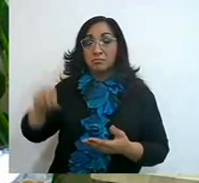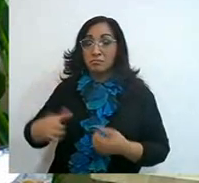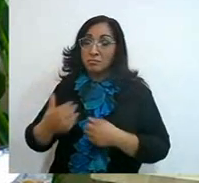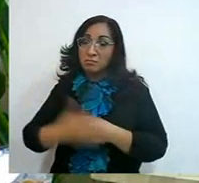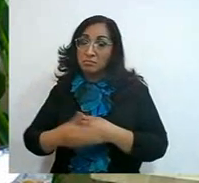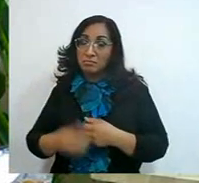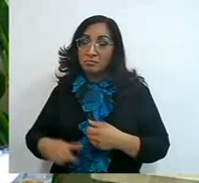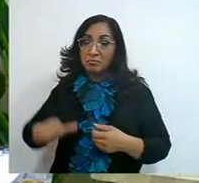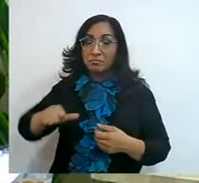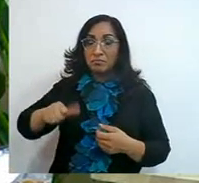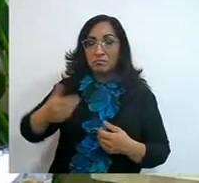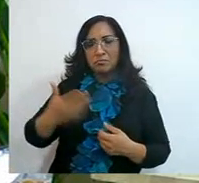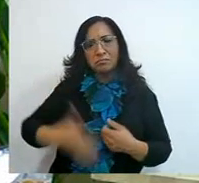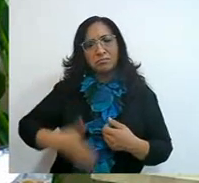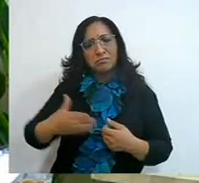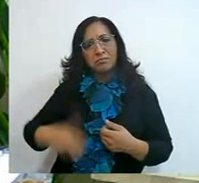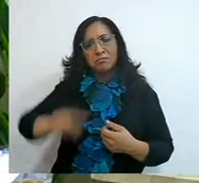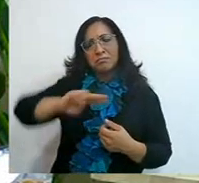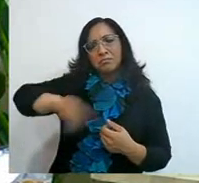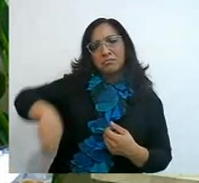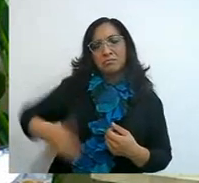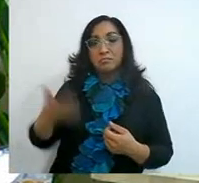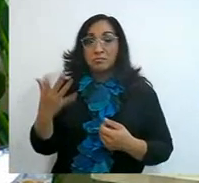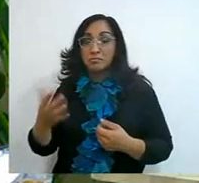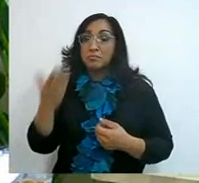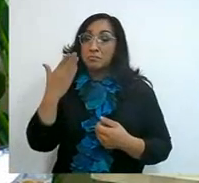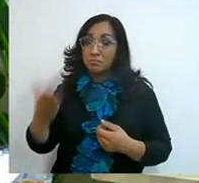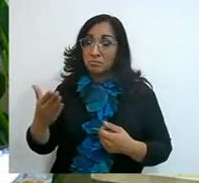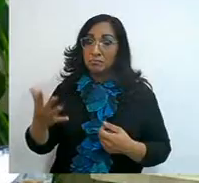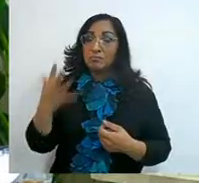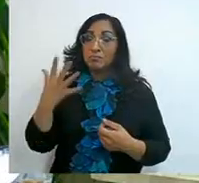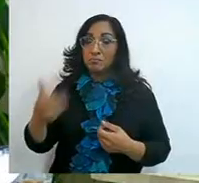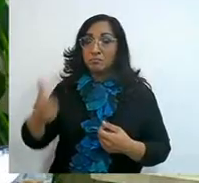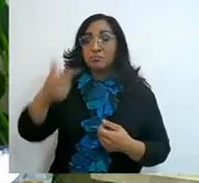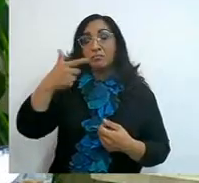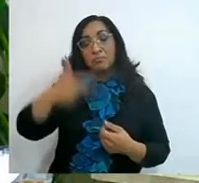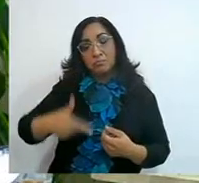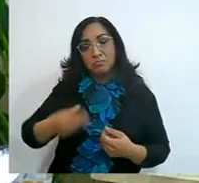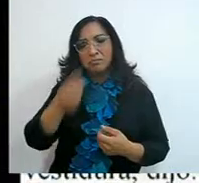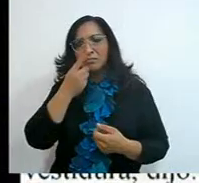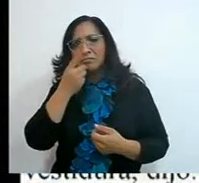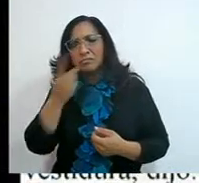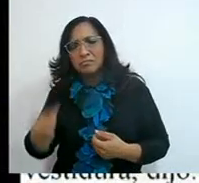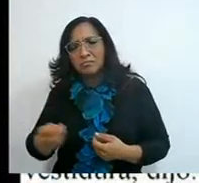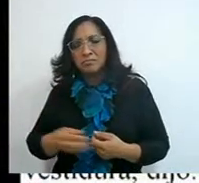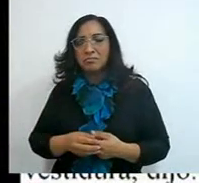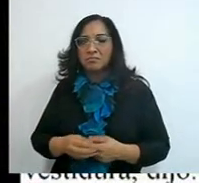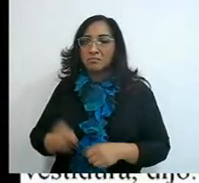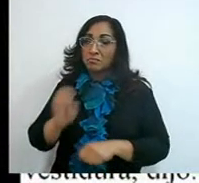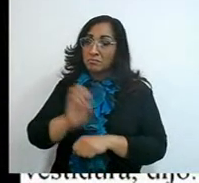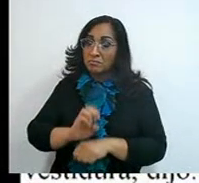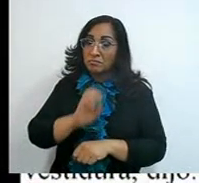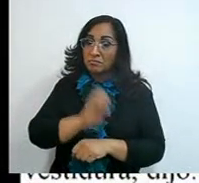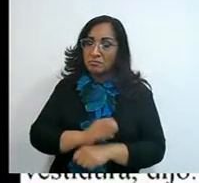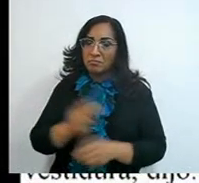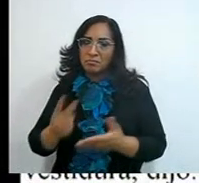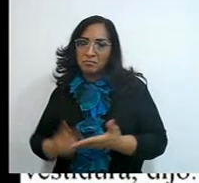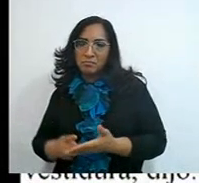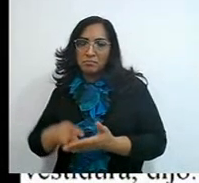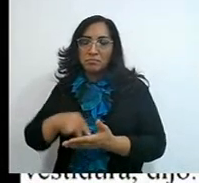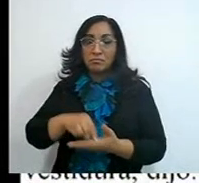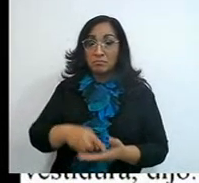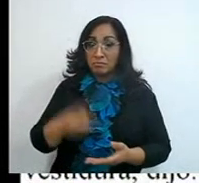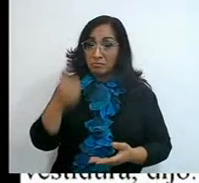capítulo 14, verso 57 y 58. Dice así, entonces